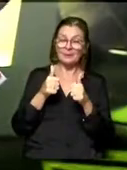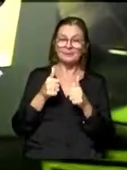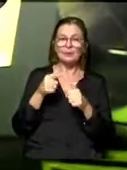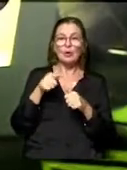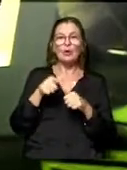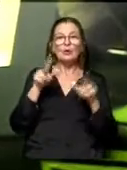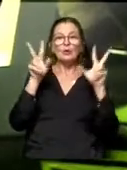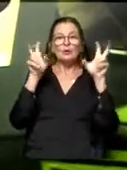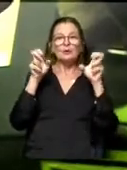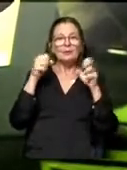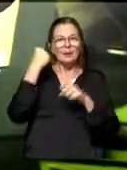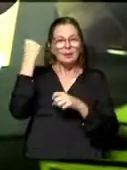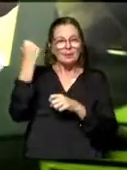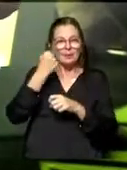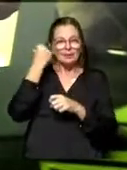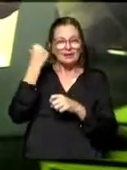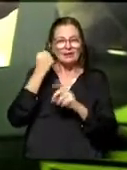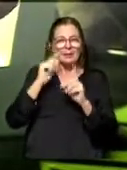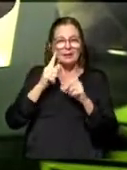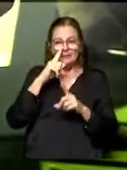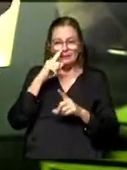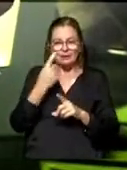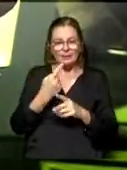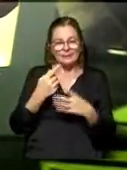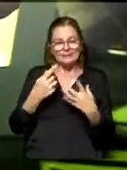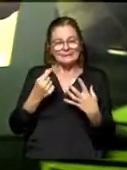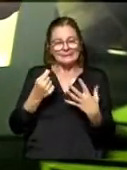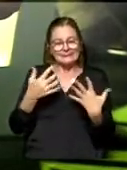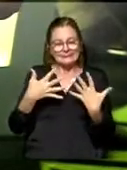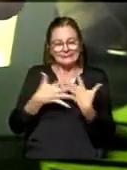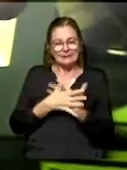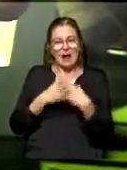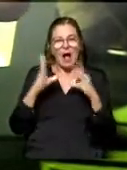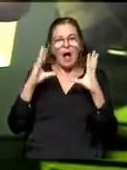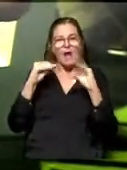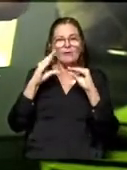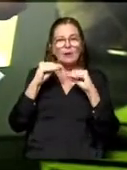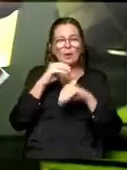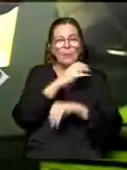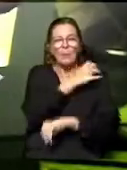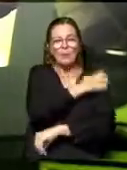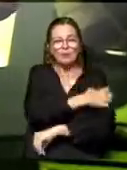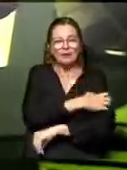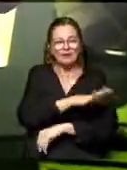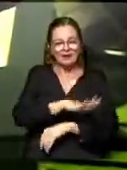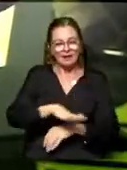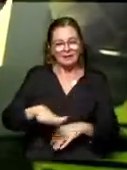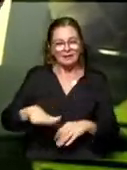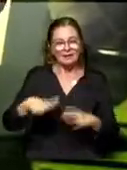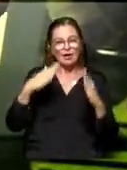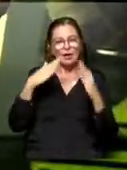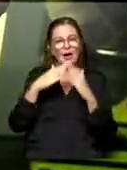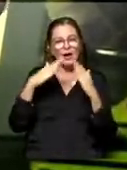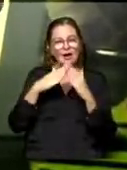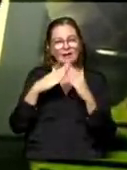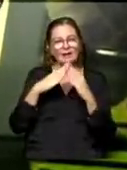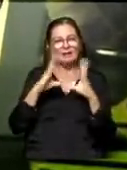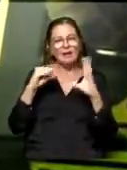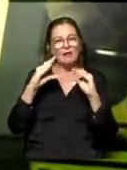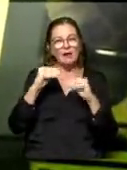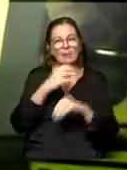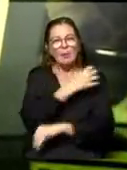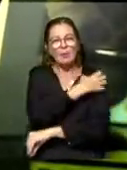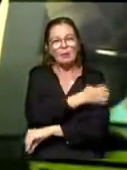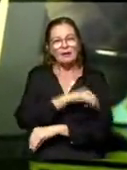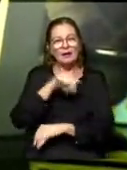tema tan importante como urgente y doloroso. Hablaremos de pobreza, pobreza infantil, vivienda. Si hablamos de pobreza,